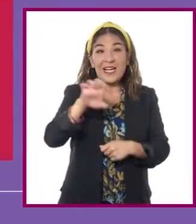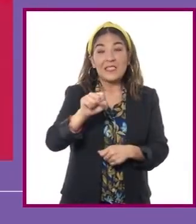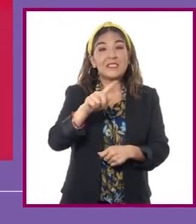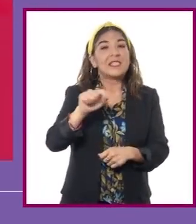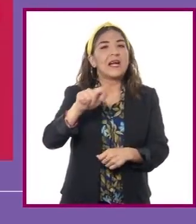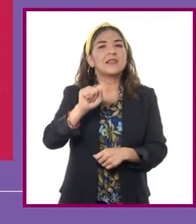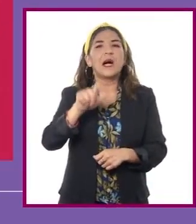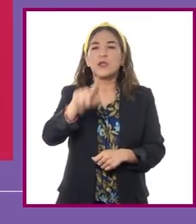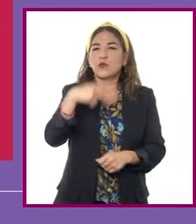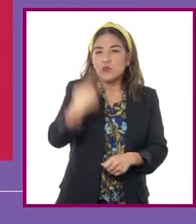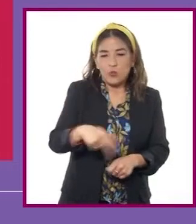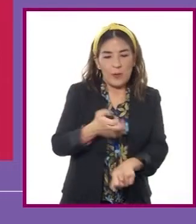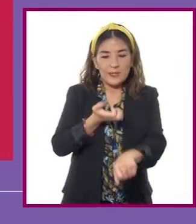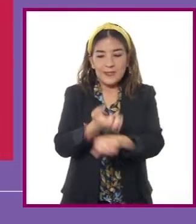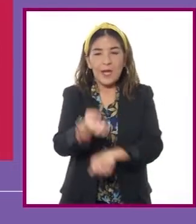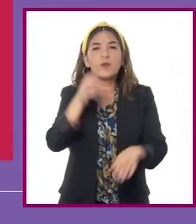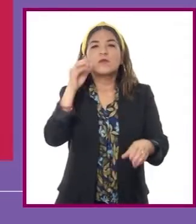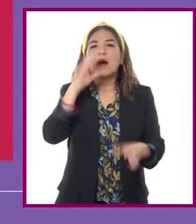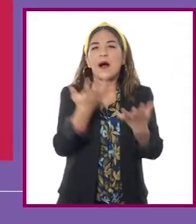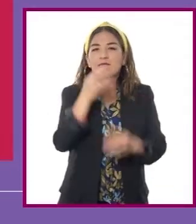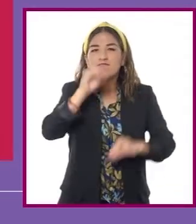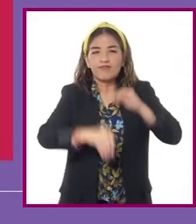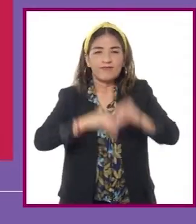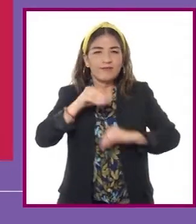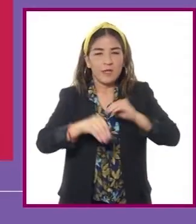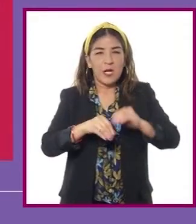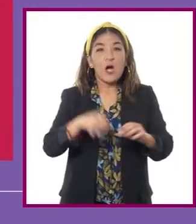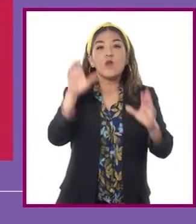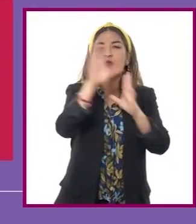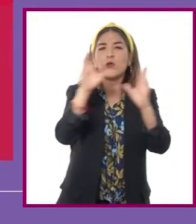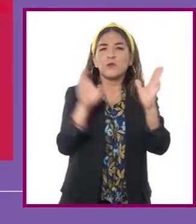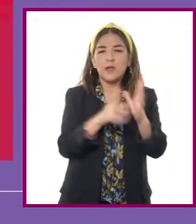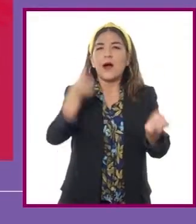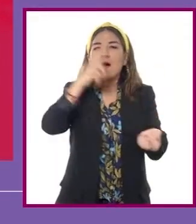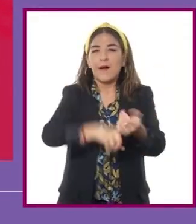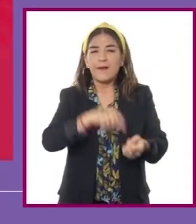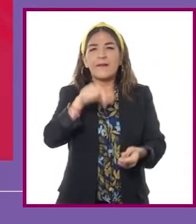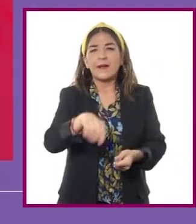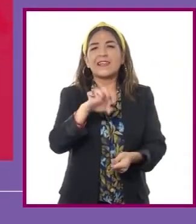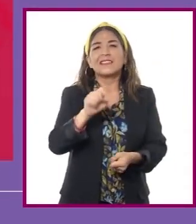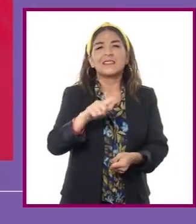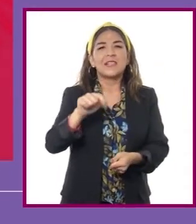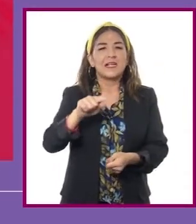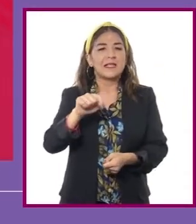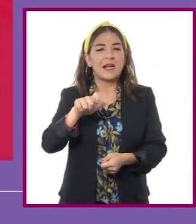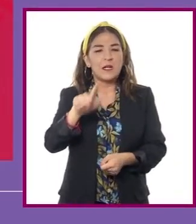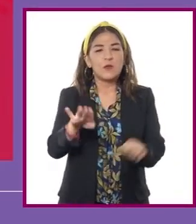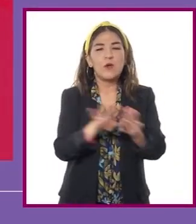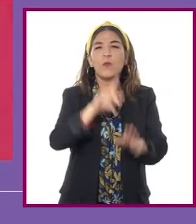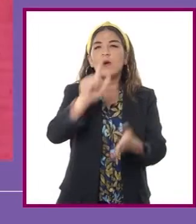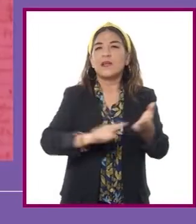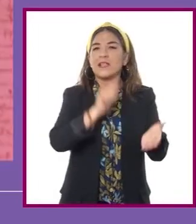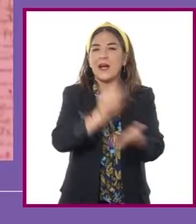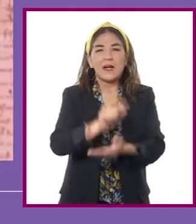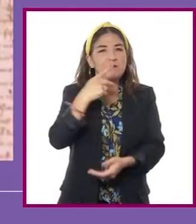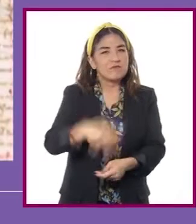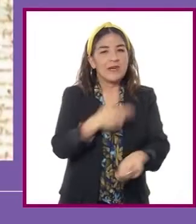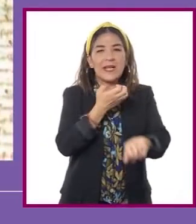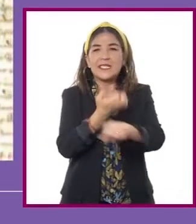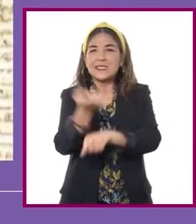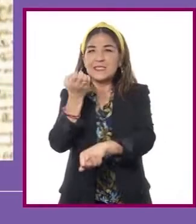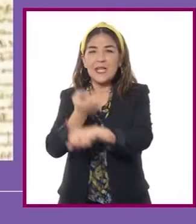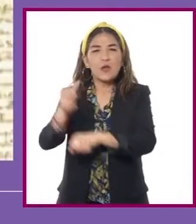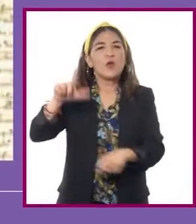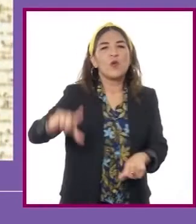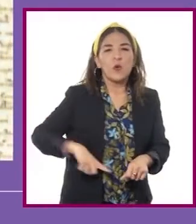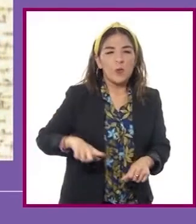solo el estado que las emitió. Por su parte, las constituciones estatales integran las leyes propias de cada estado y básicamente